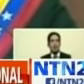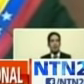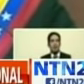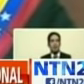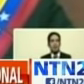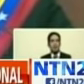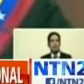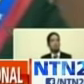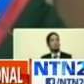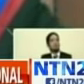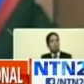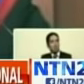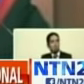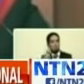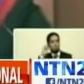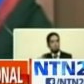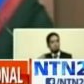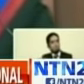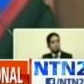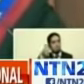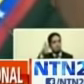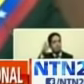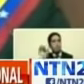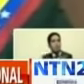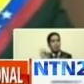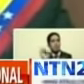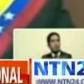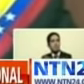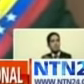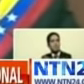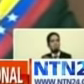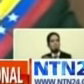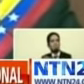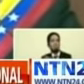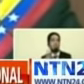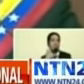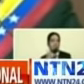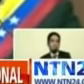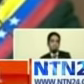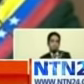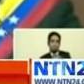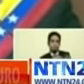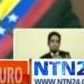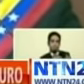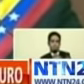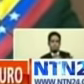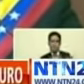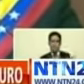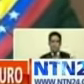nuestro Tribunal Supremo de Justicia, por sentencia firme y definitiva